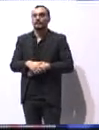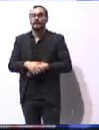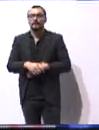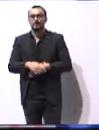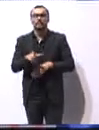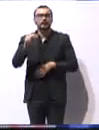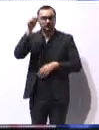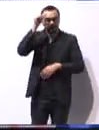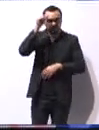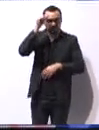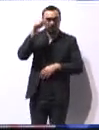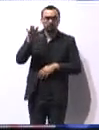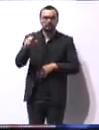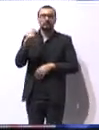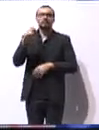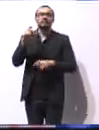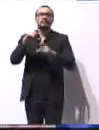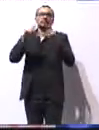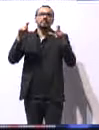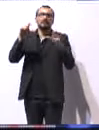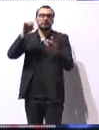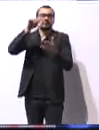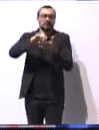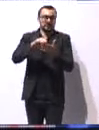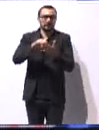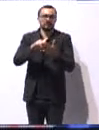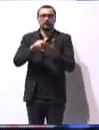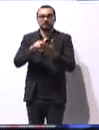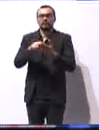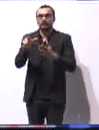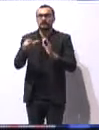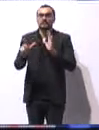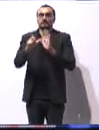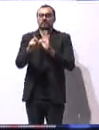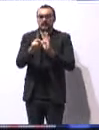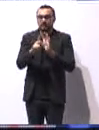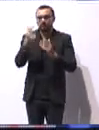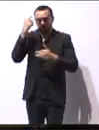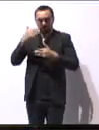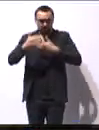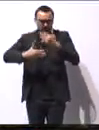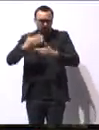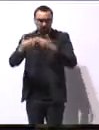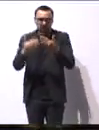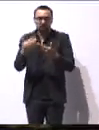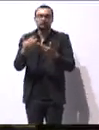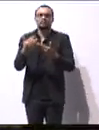que considero que es uno de los temas centrales que está limitando los procesos de